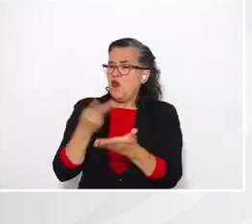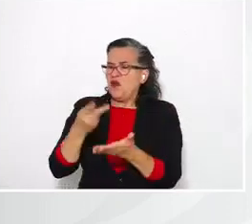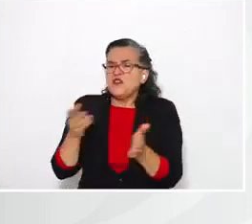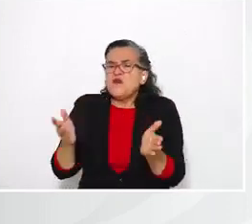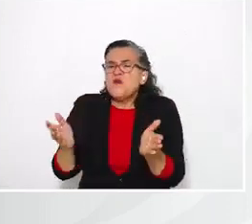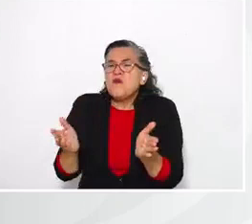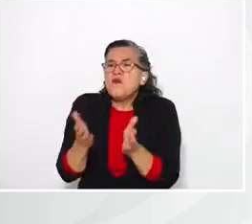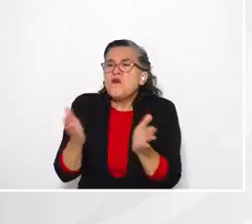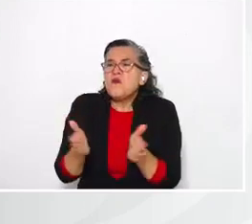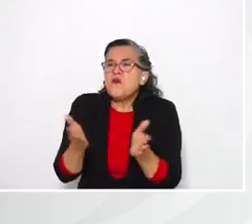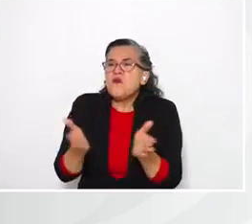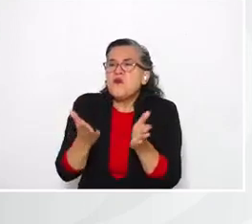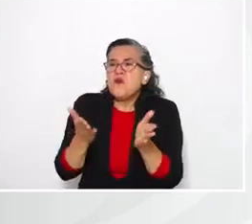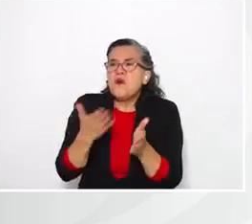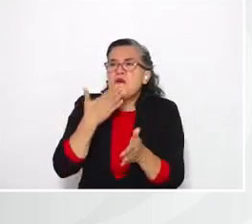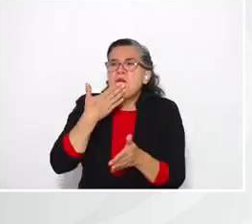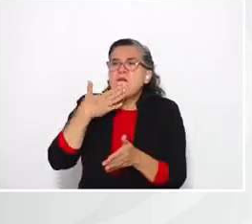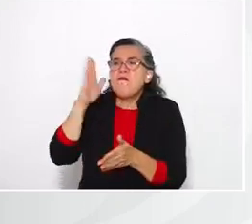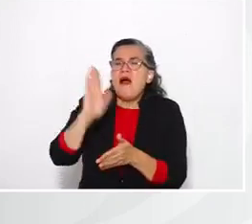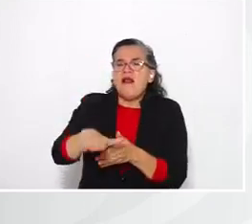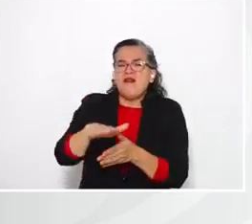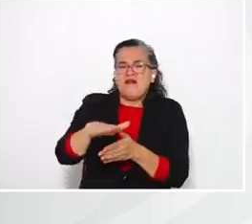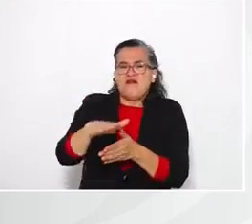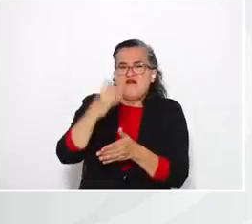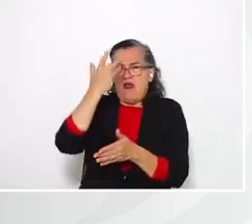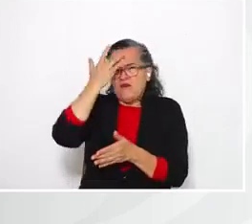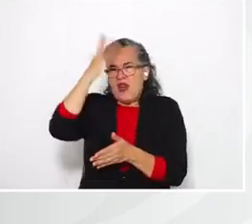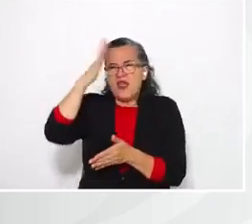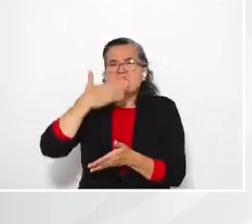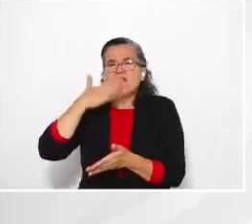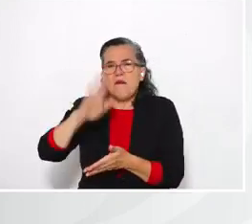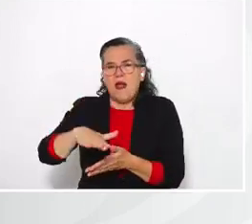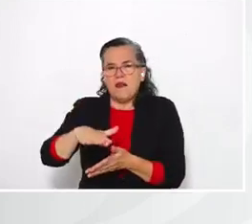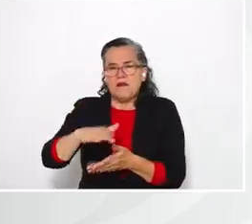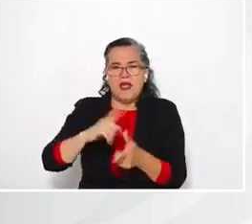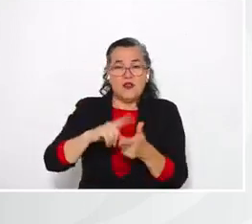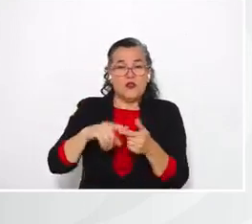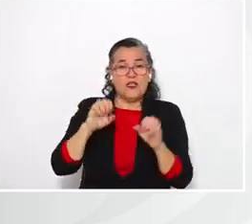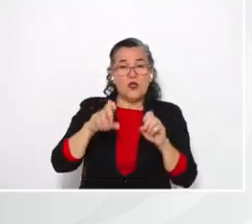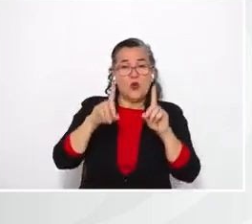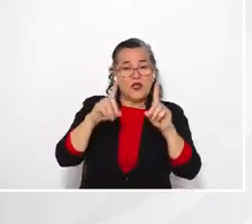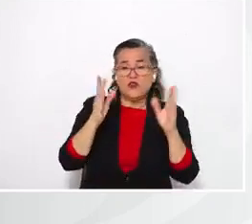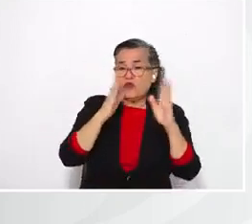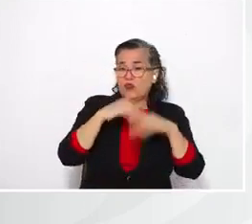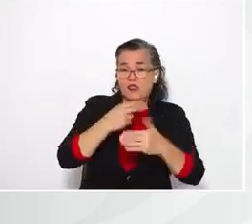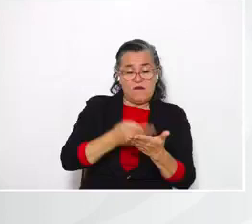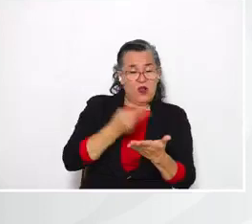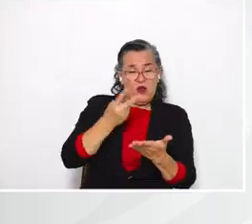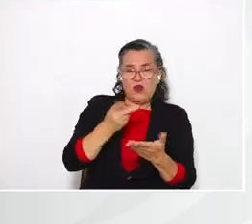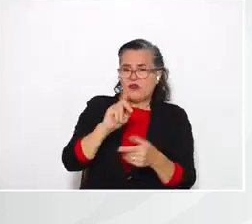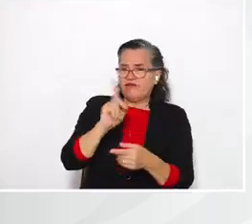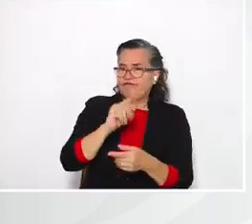alimentando la maldad en aquellas personas que quieren hacer el mal. Entonces una educación sin valores no vale la